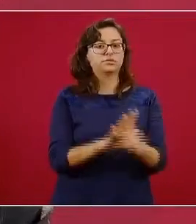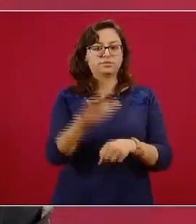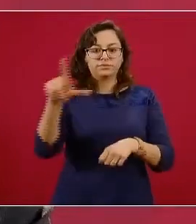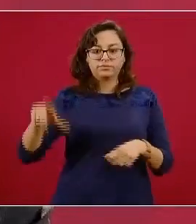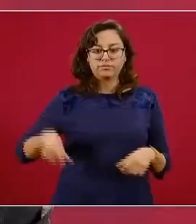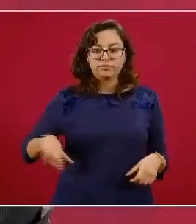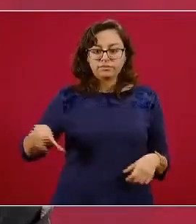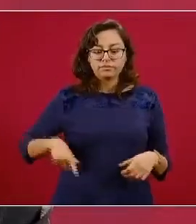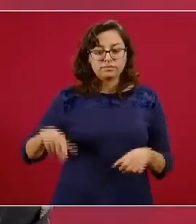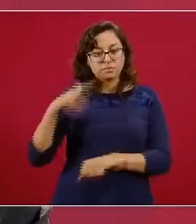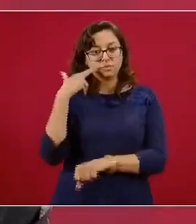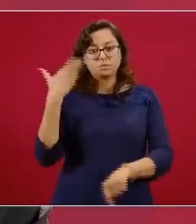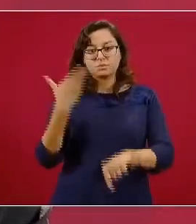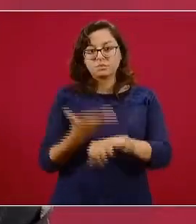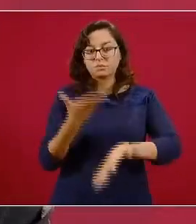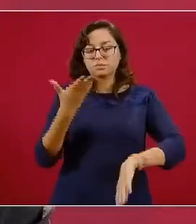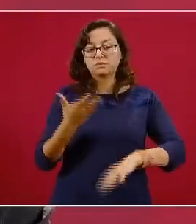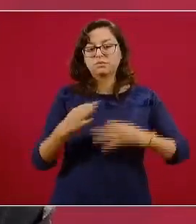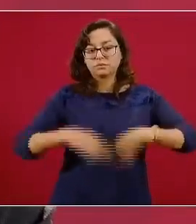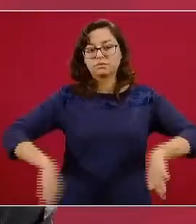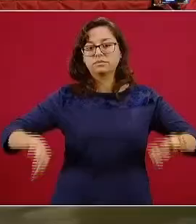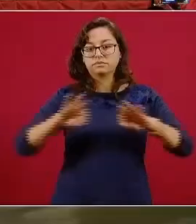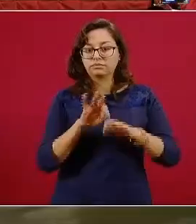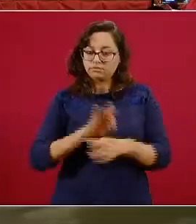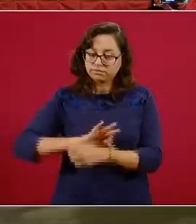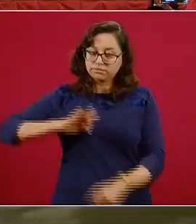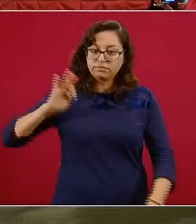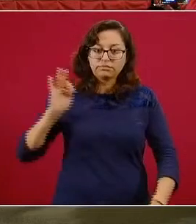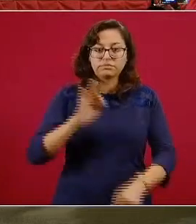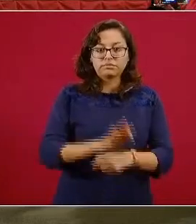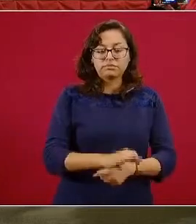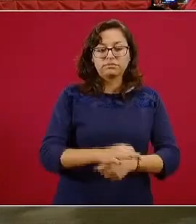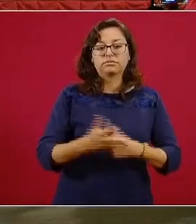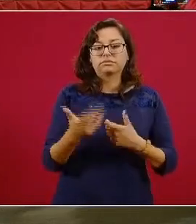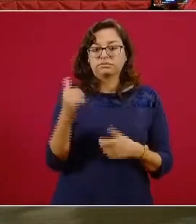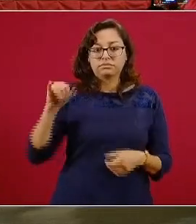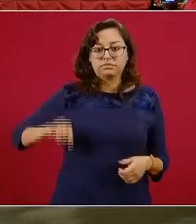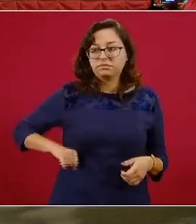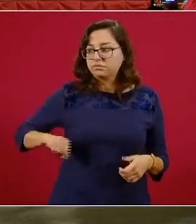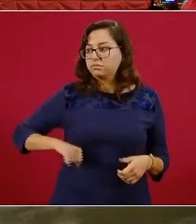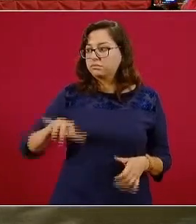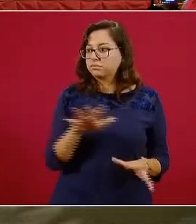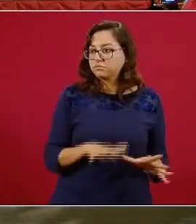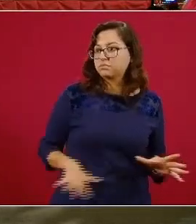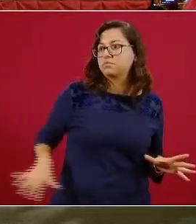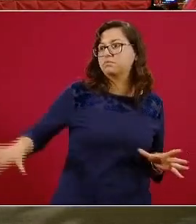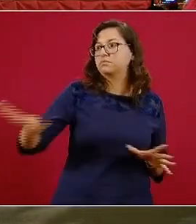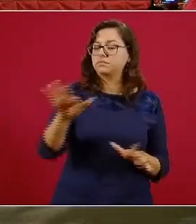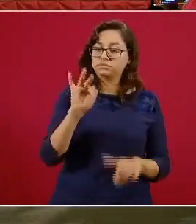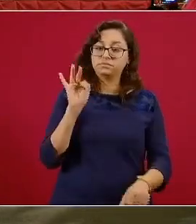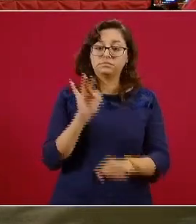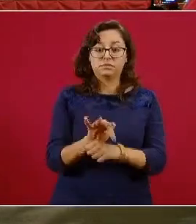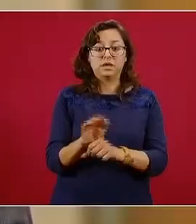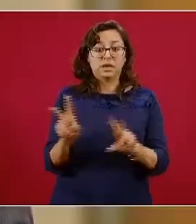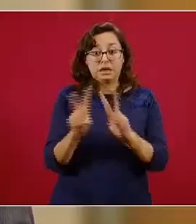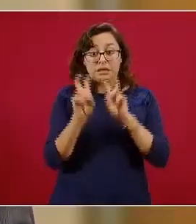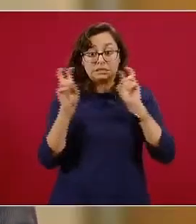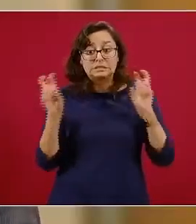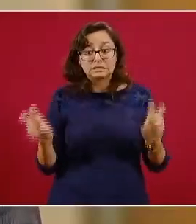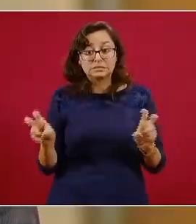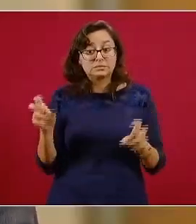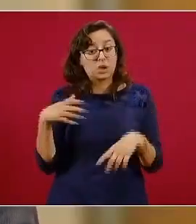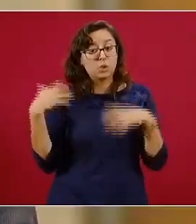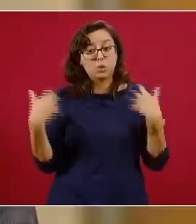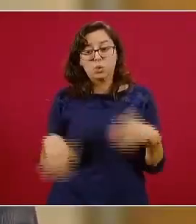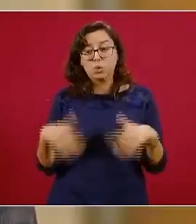responsabilidad principal, que es defender, proteger y promover el interés público, consideramos que este tema, por dramático que es,